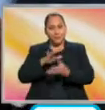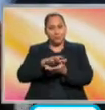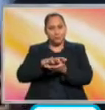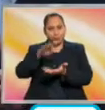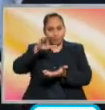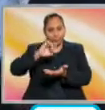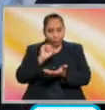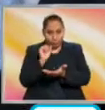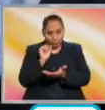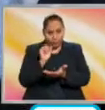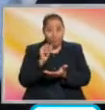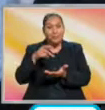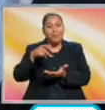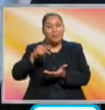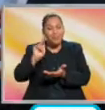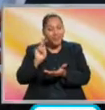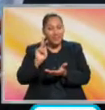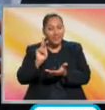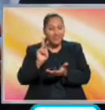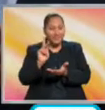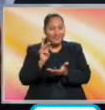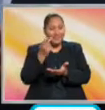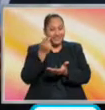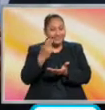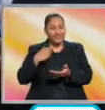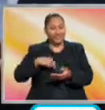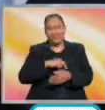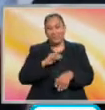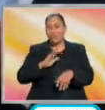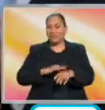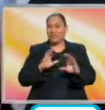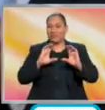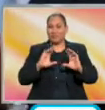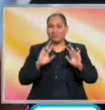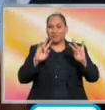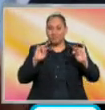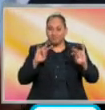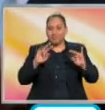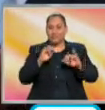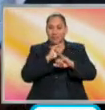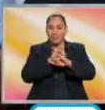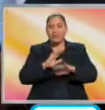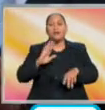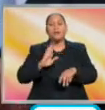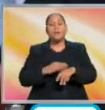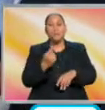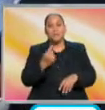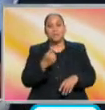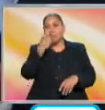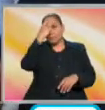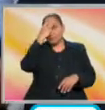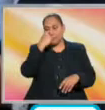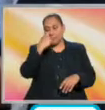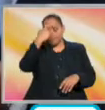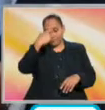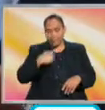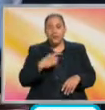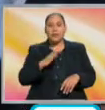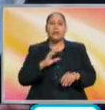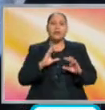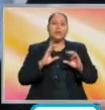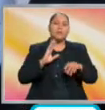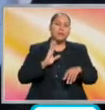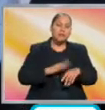información, pero precisamente por eso tenemos que tener cuidado con la información. Podemos crear perfiles con mayor